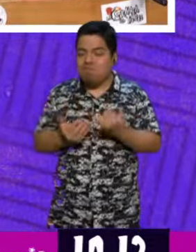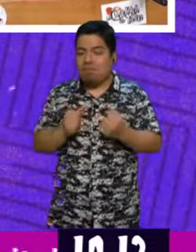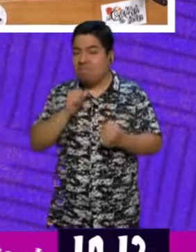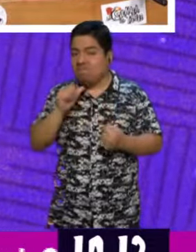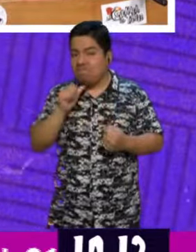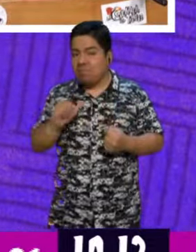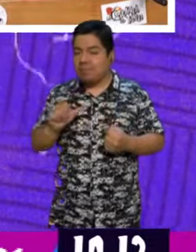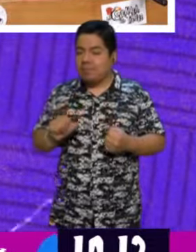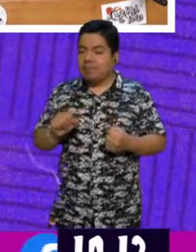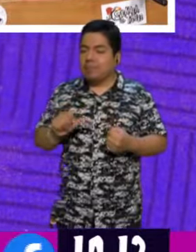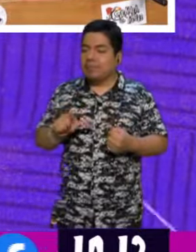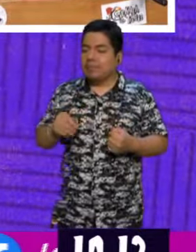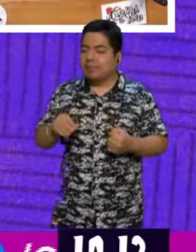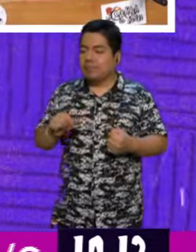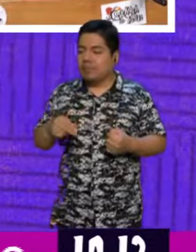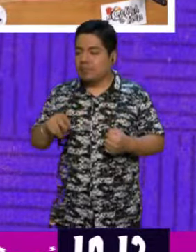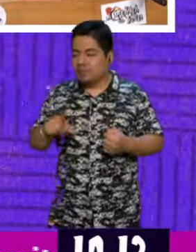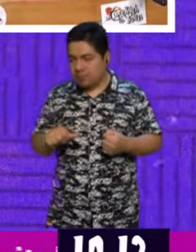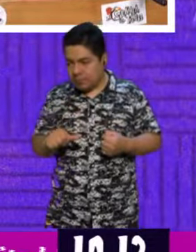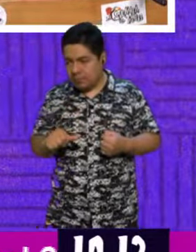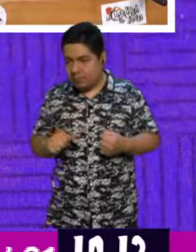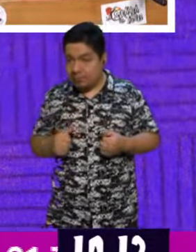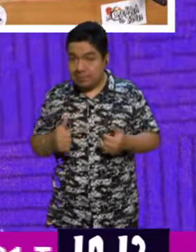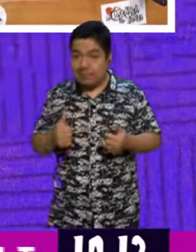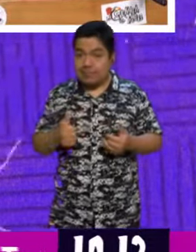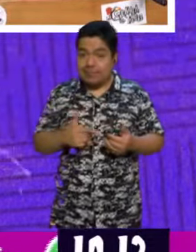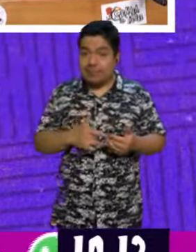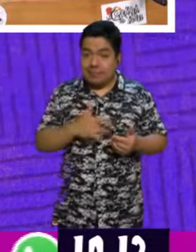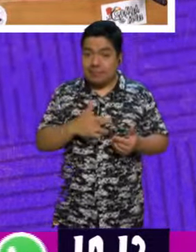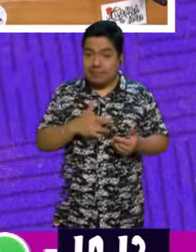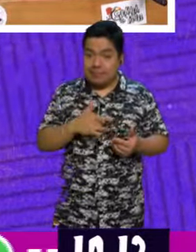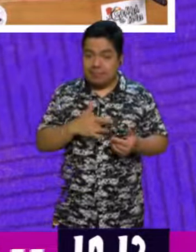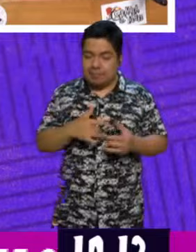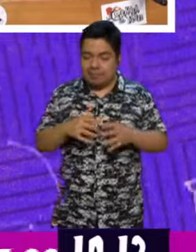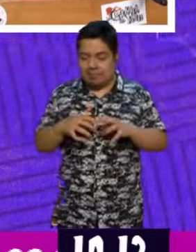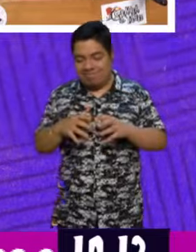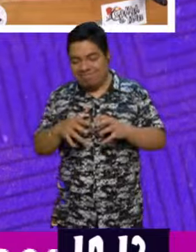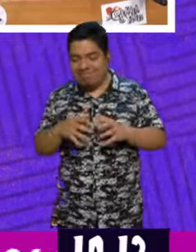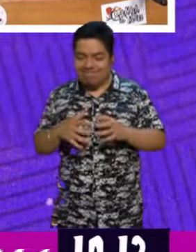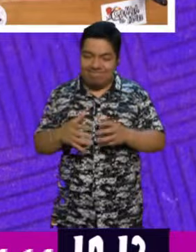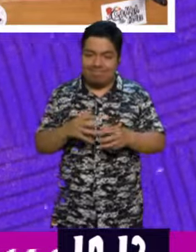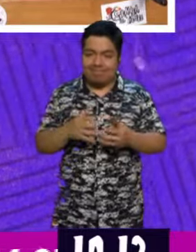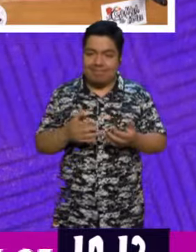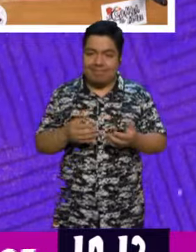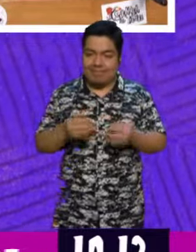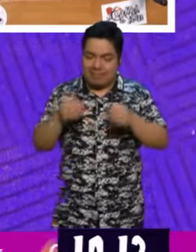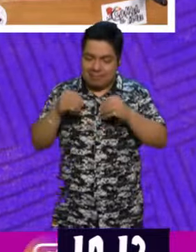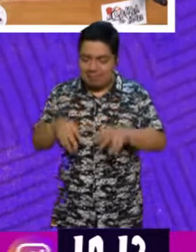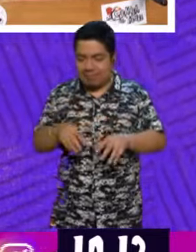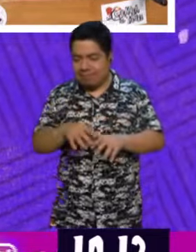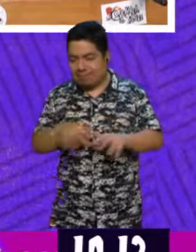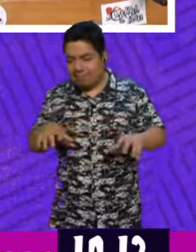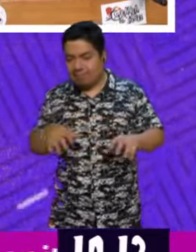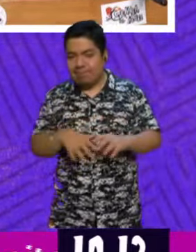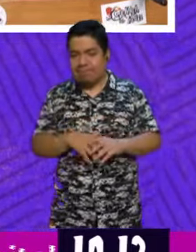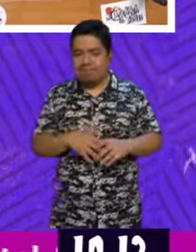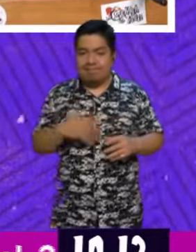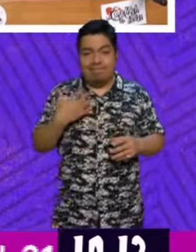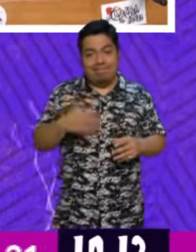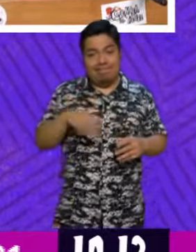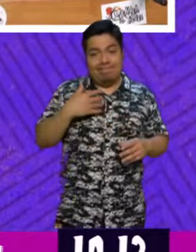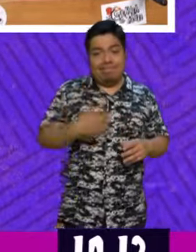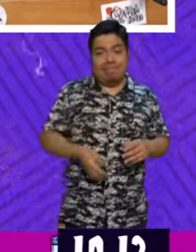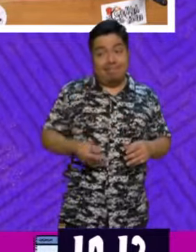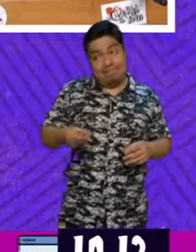salmonela. ¿Qué pasa a usted? ¿Qué cosa? A mí me gusta así, no tan cocido, así. Híjole. El estrellado, que se reviente pues la yema. Estás vivo de